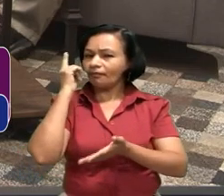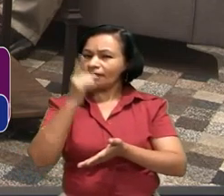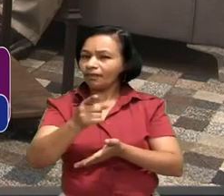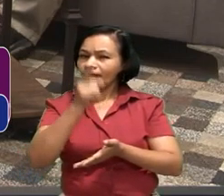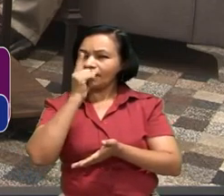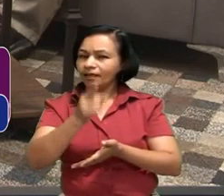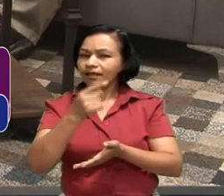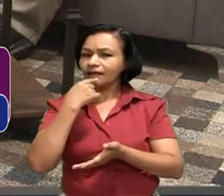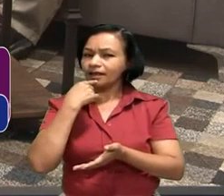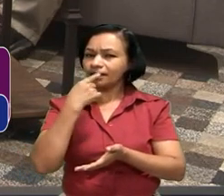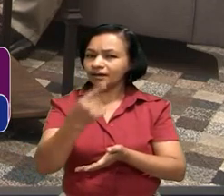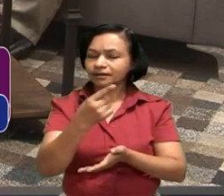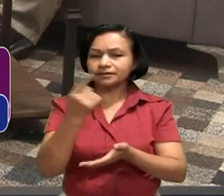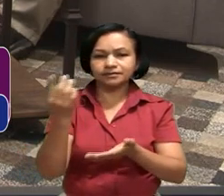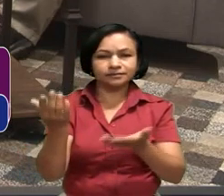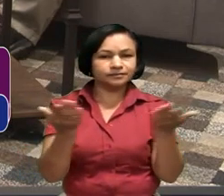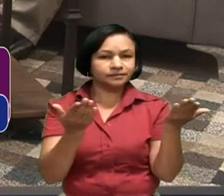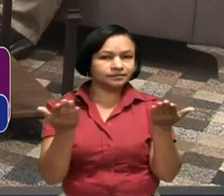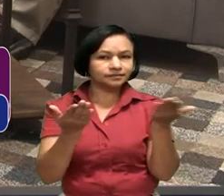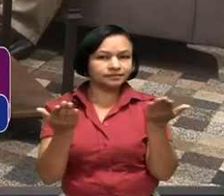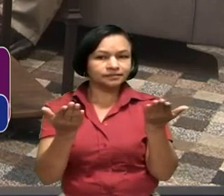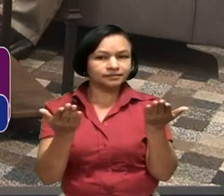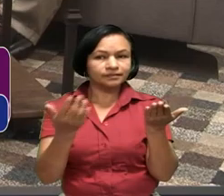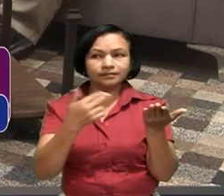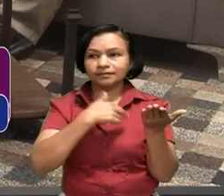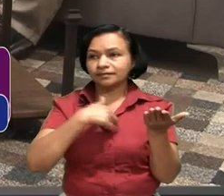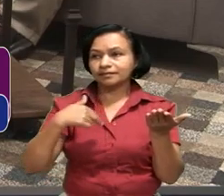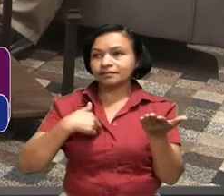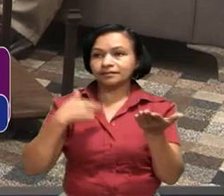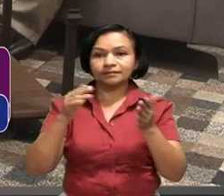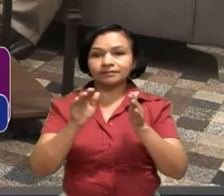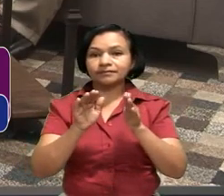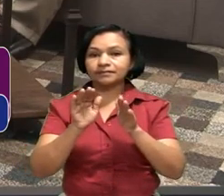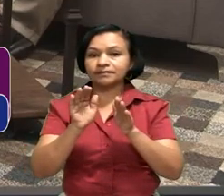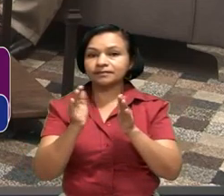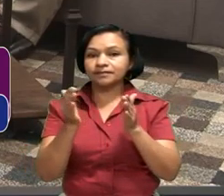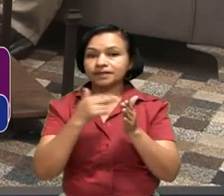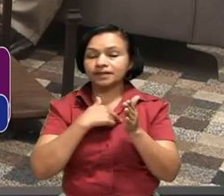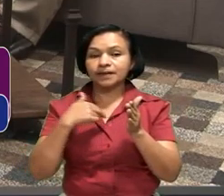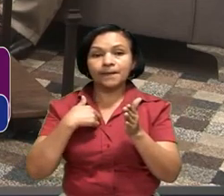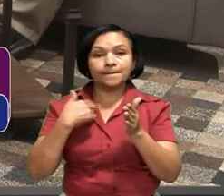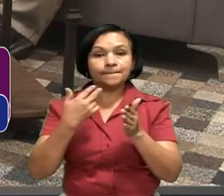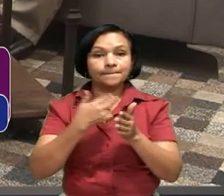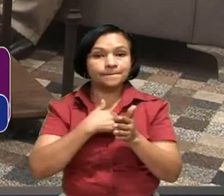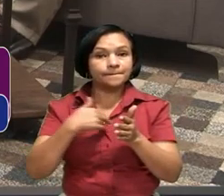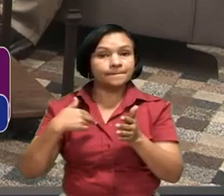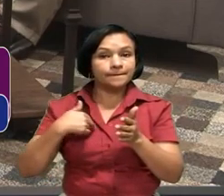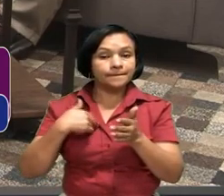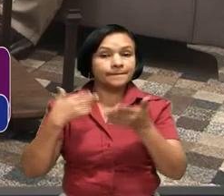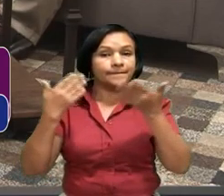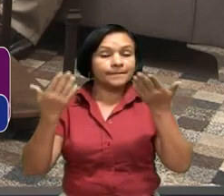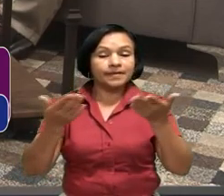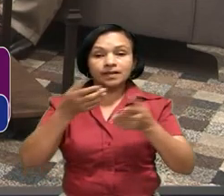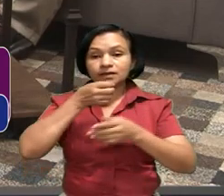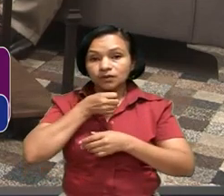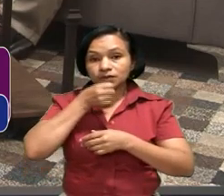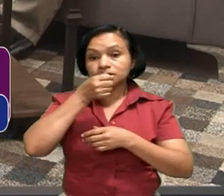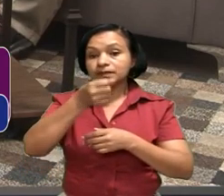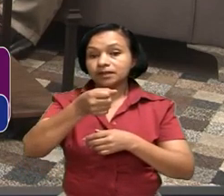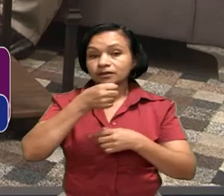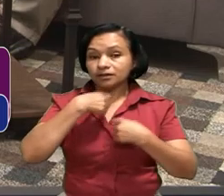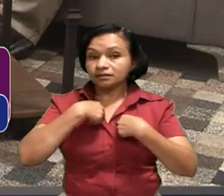y no sólo eso sino que además nos hemos convertido los periodistas